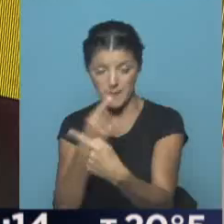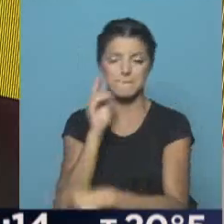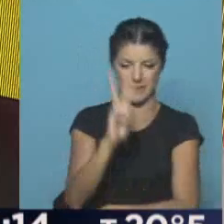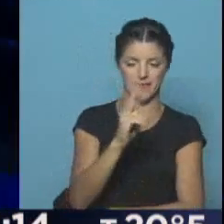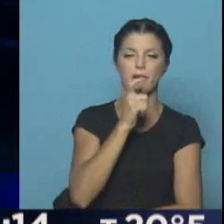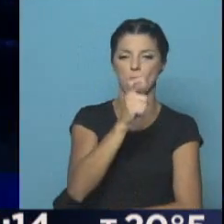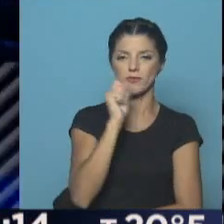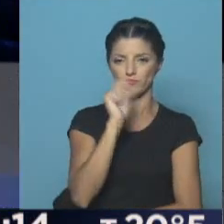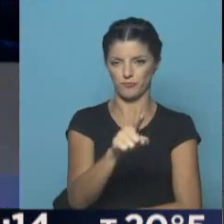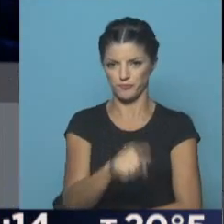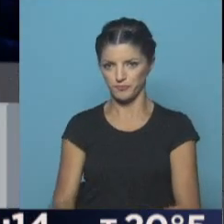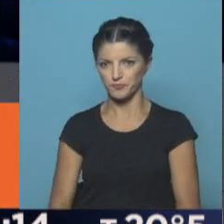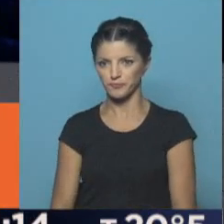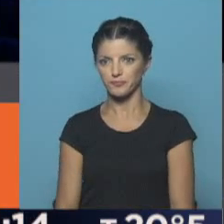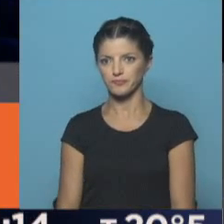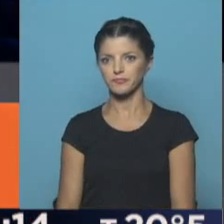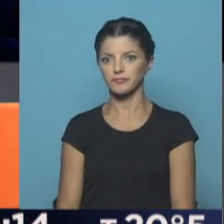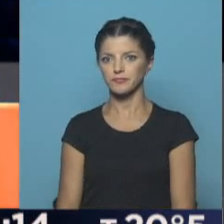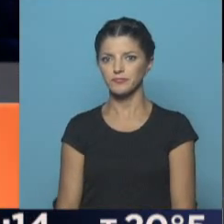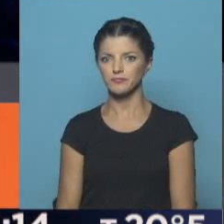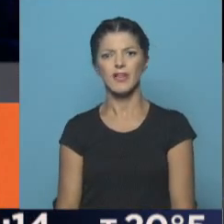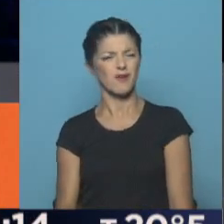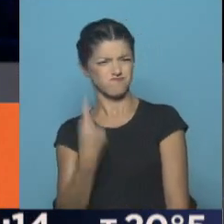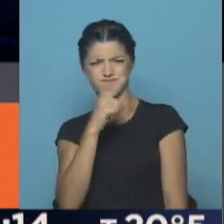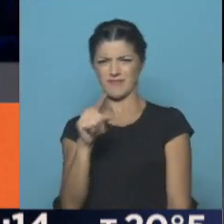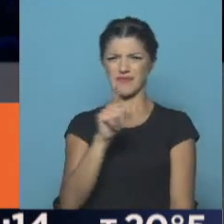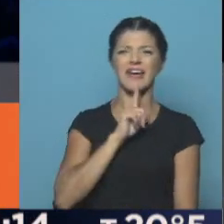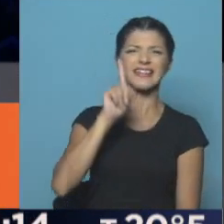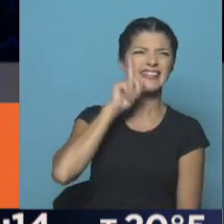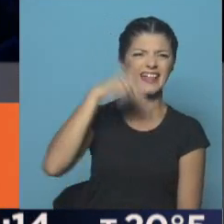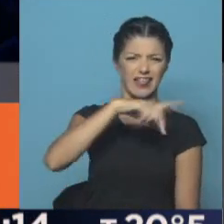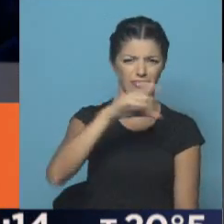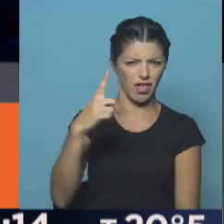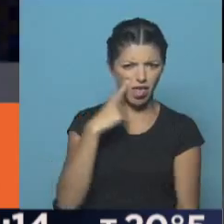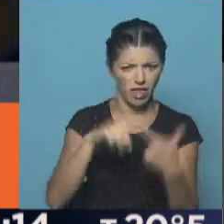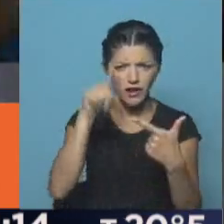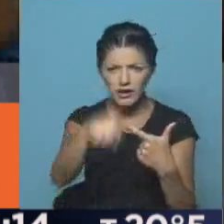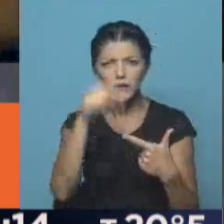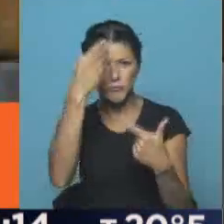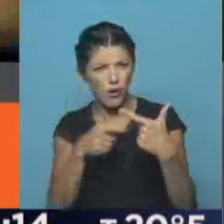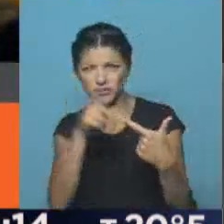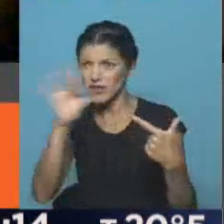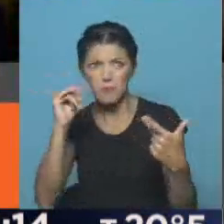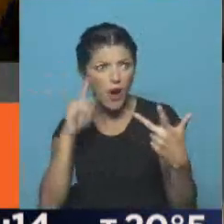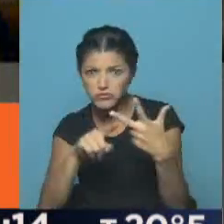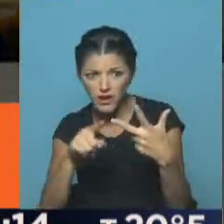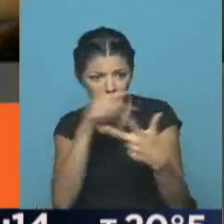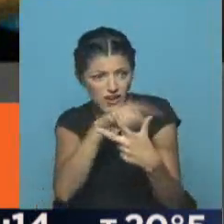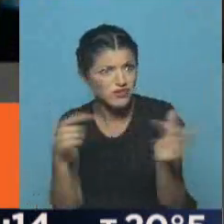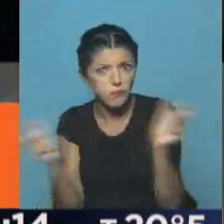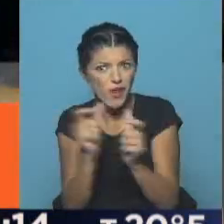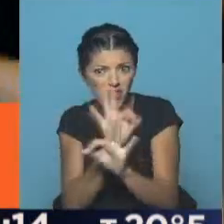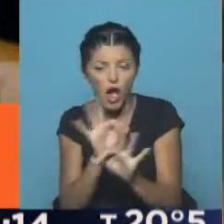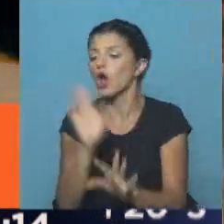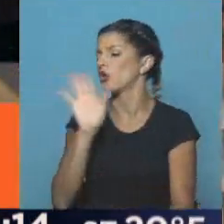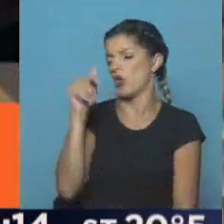lo que contestó. Suena raro que esté Tinelli, que estés vos acá y que Bauza esté también acá y no se reúnen hoy. No nos vamos a reunir hoy, tenemos